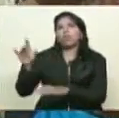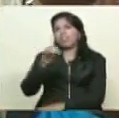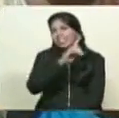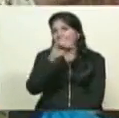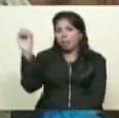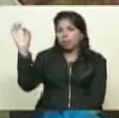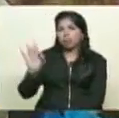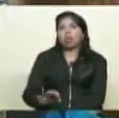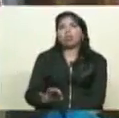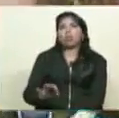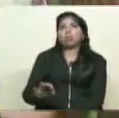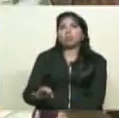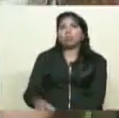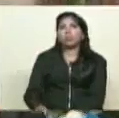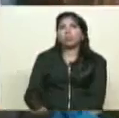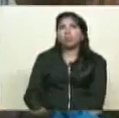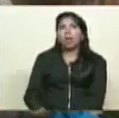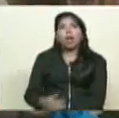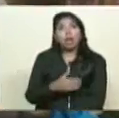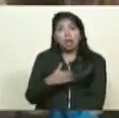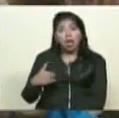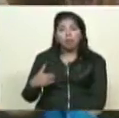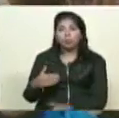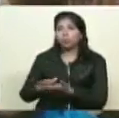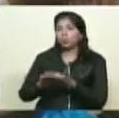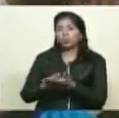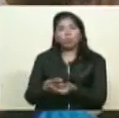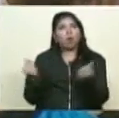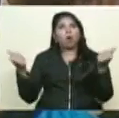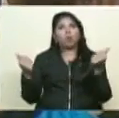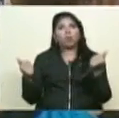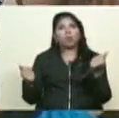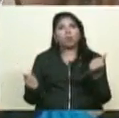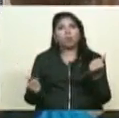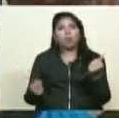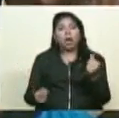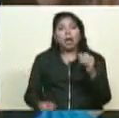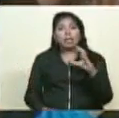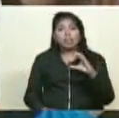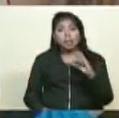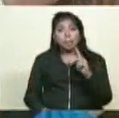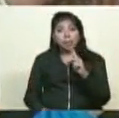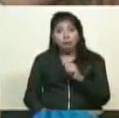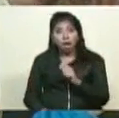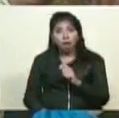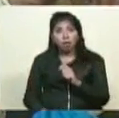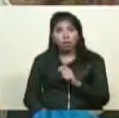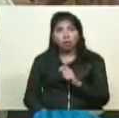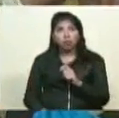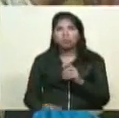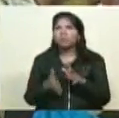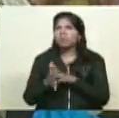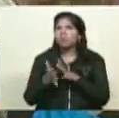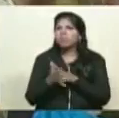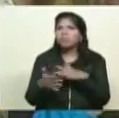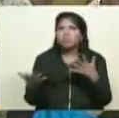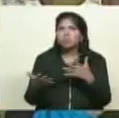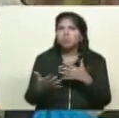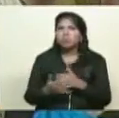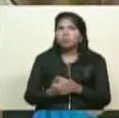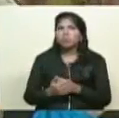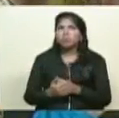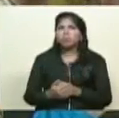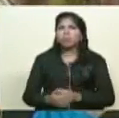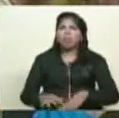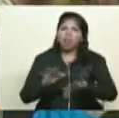100%, señor presidente, porque queremos salir de esto. Y que los CPT, señor presidente, para nosotros son la herramienta ideal para vencer